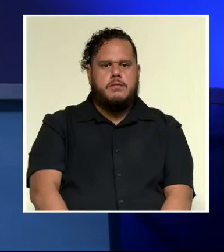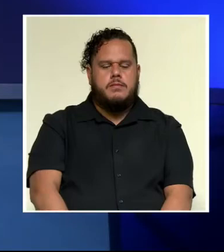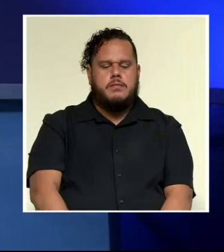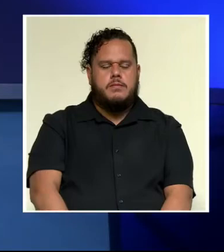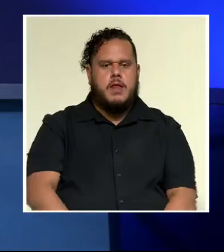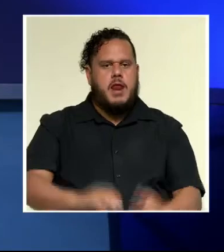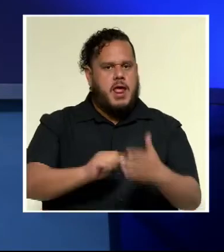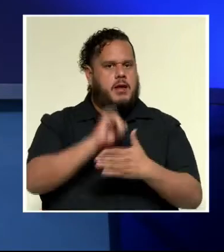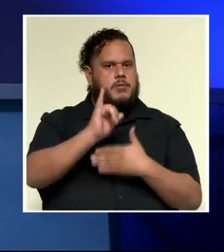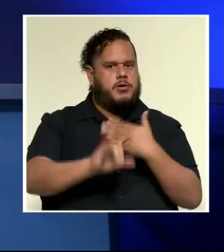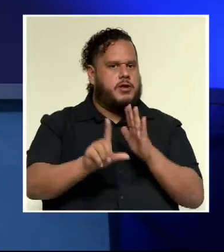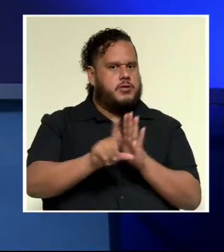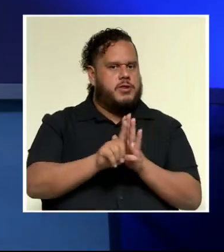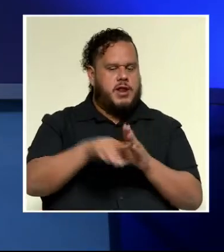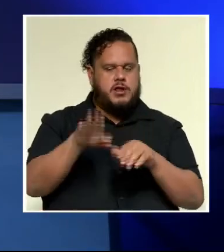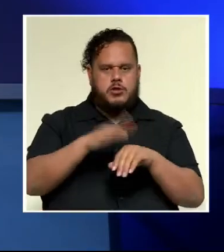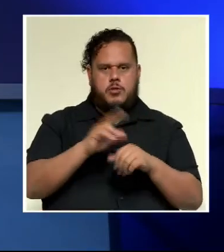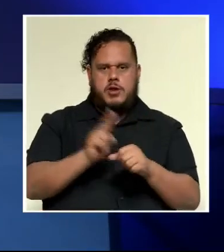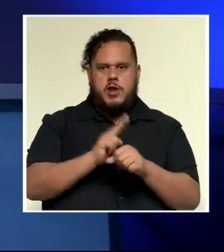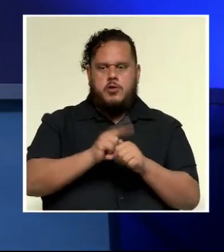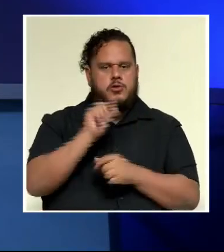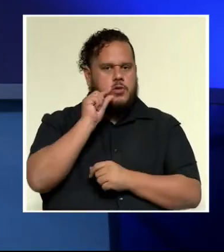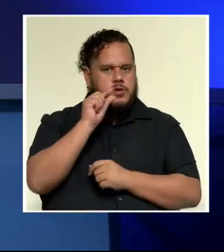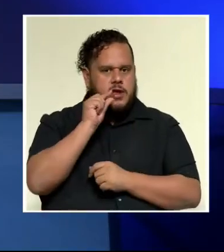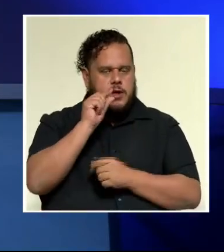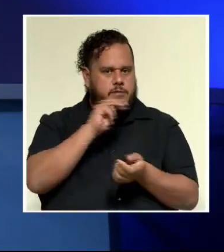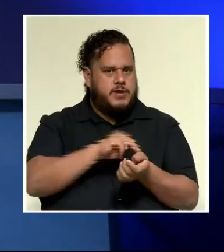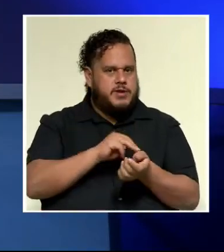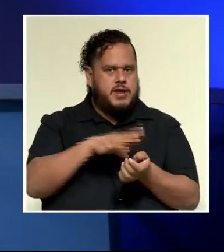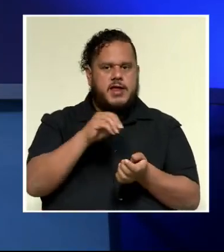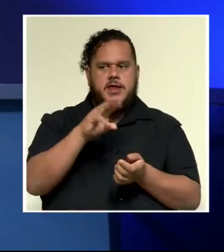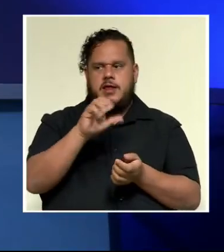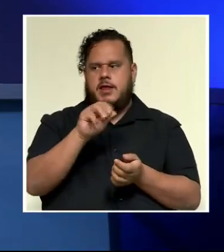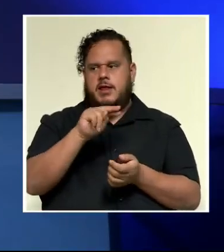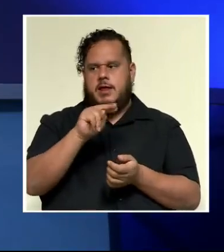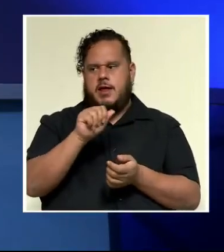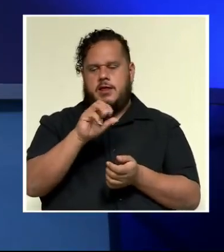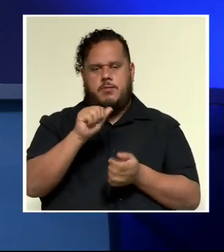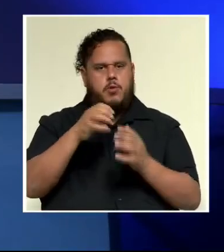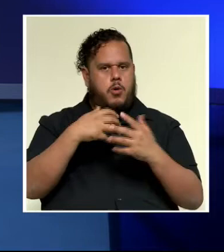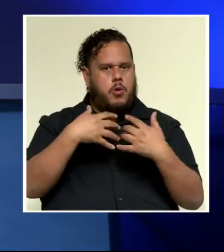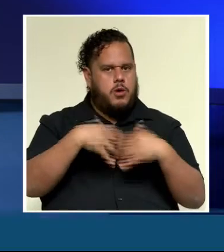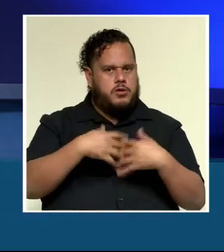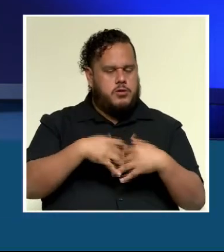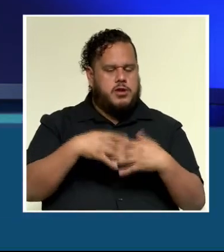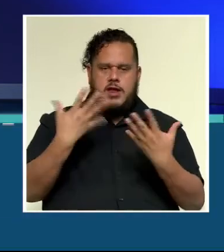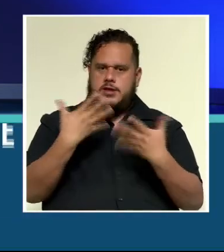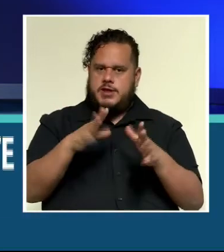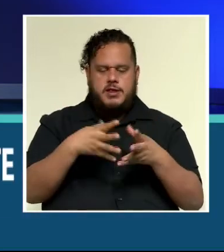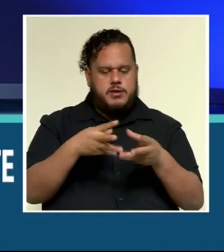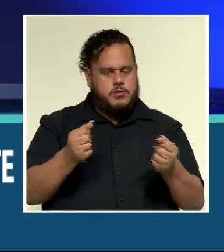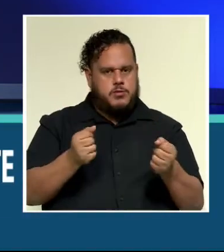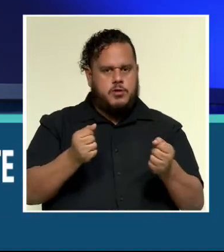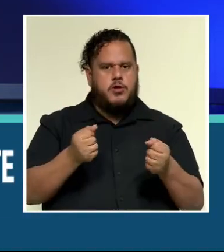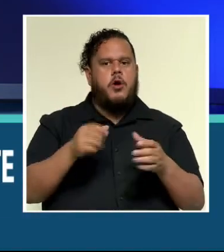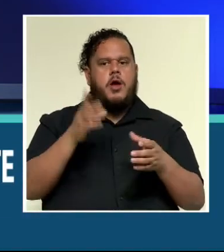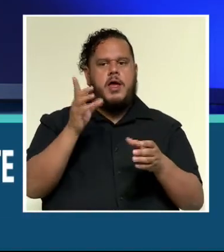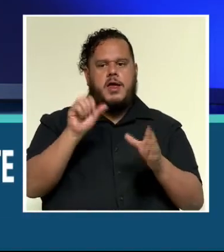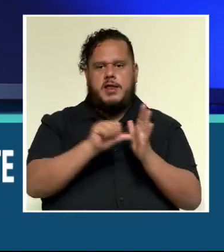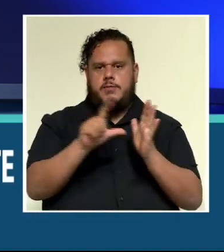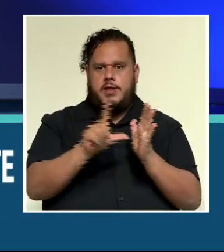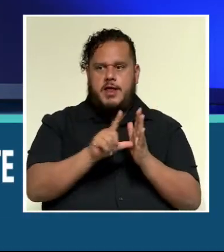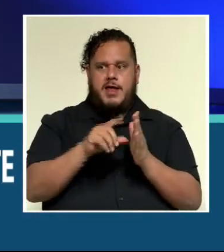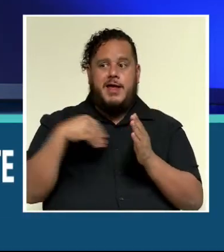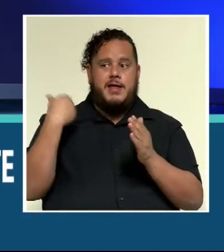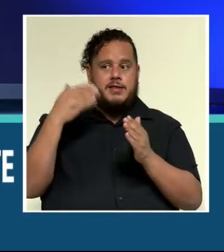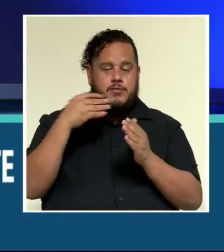El proyecto de ley sobre el uso de cannabis medicinal y el cáñamo industrial fue resuelto en el Congreso, esto tras casi 4 años